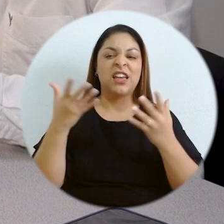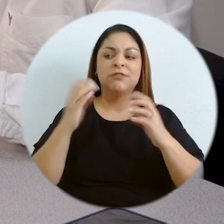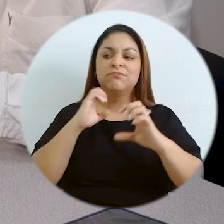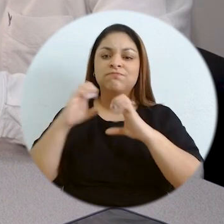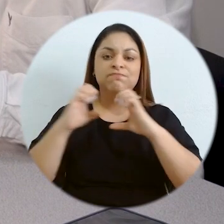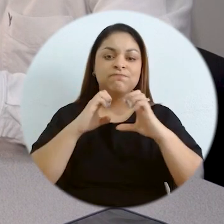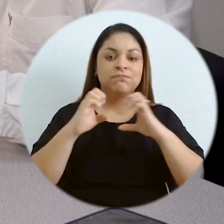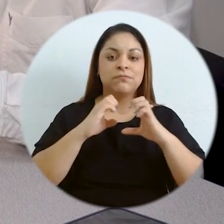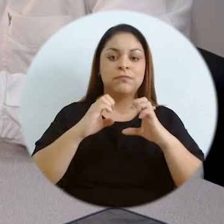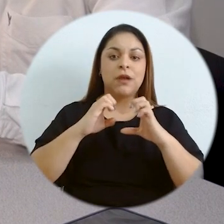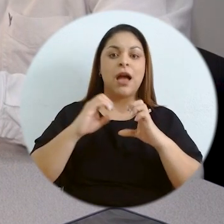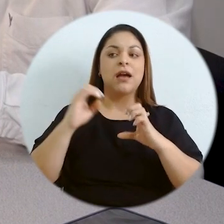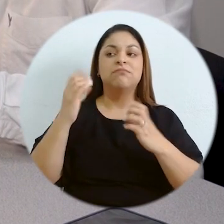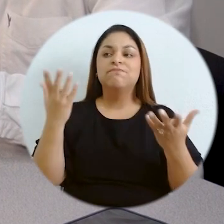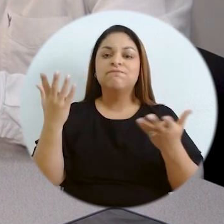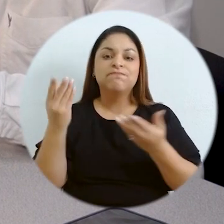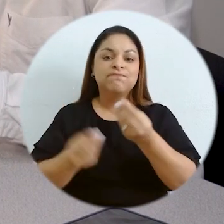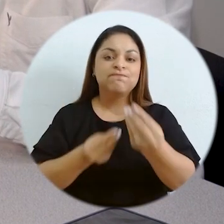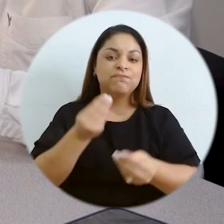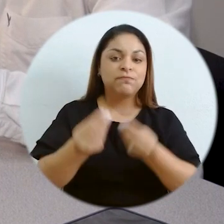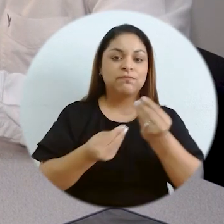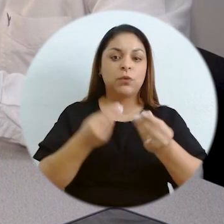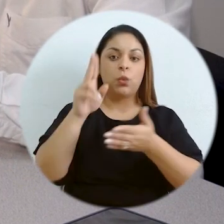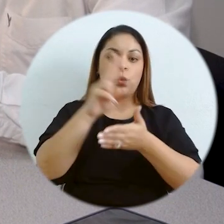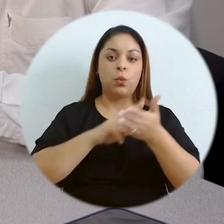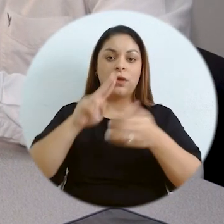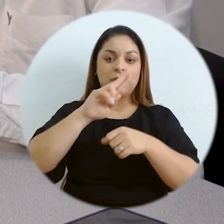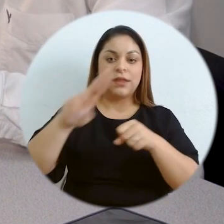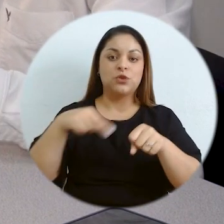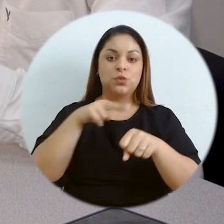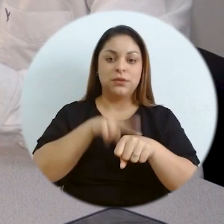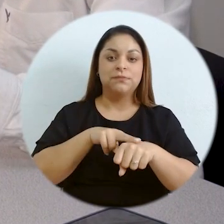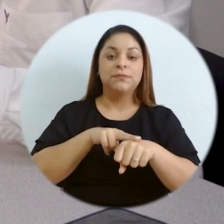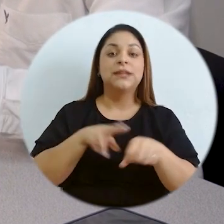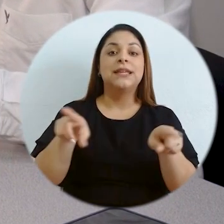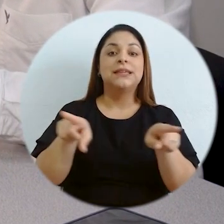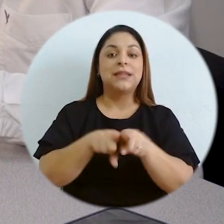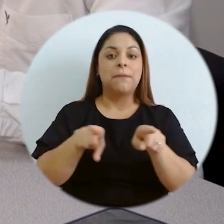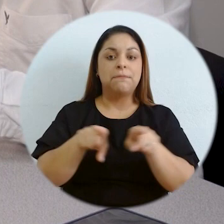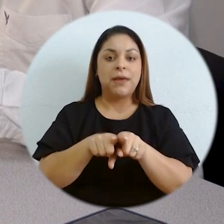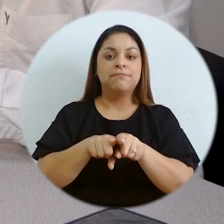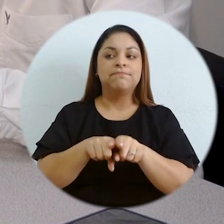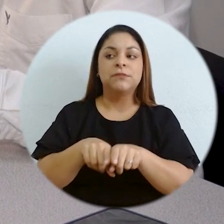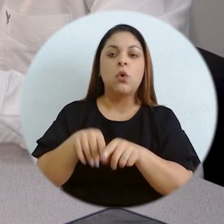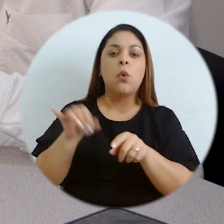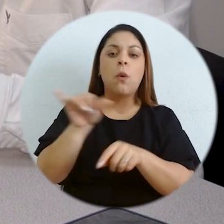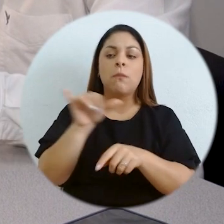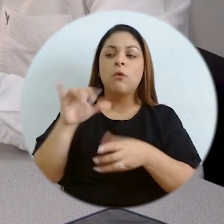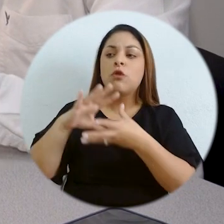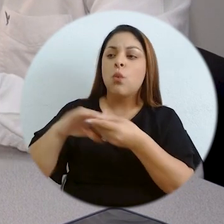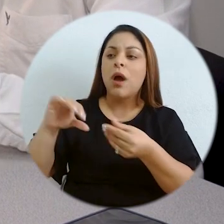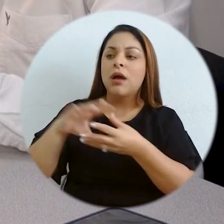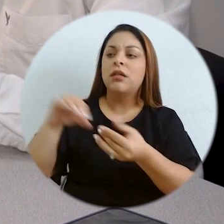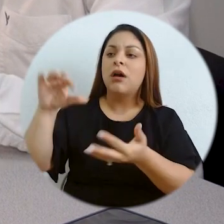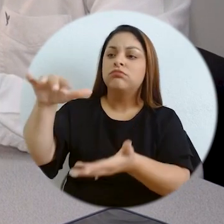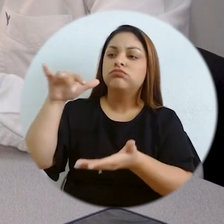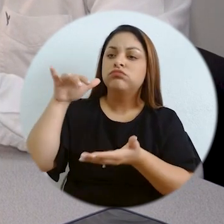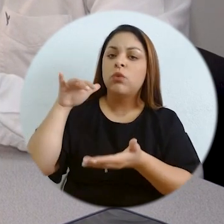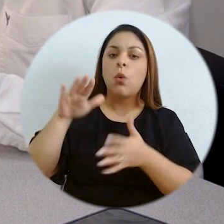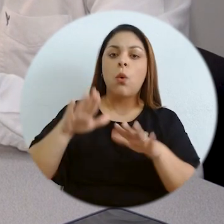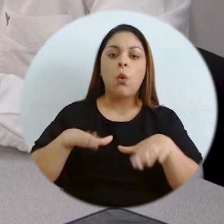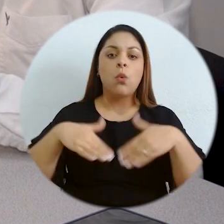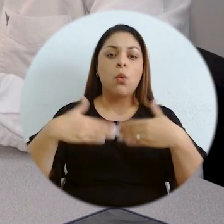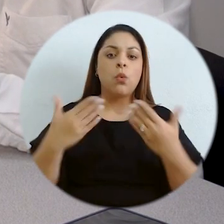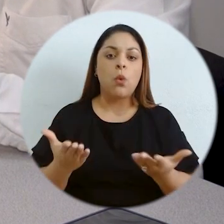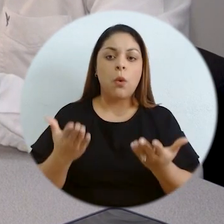Universidad Nacional en diferentes campos del saber, pero también lo aprovechamos como una oportunidad para dar cuentas de cómo la